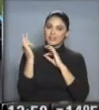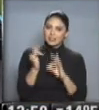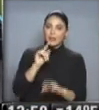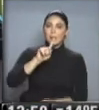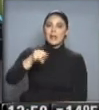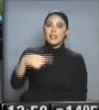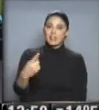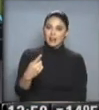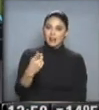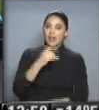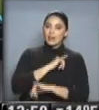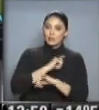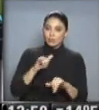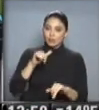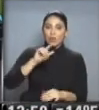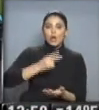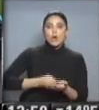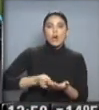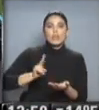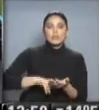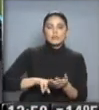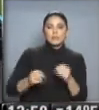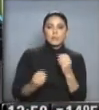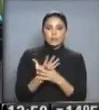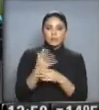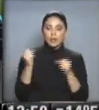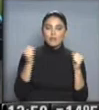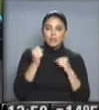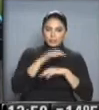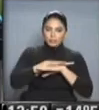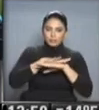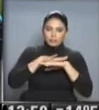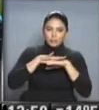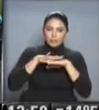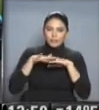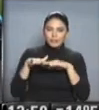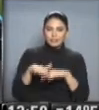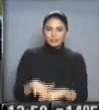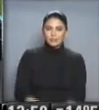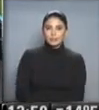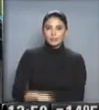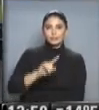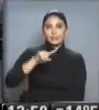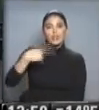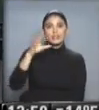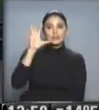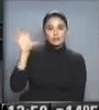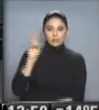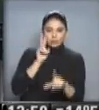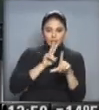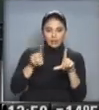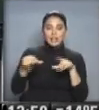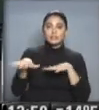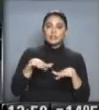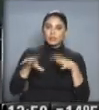Para mañana, ya les anticipo, otra mañanita con temperaturas mínimas bien bajas. Y en el noreste es donde la